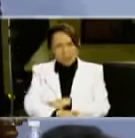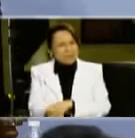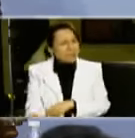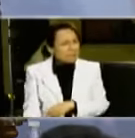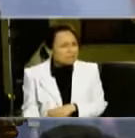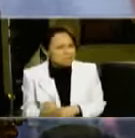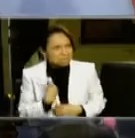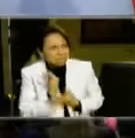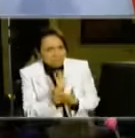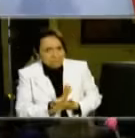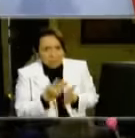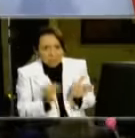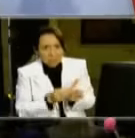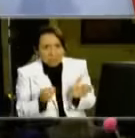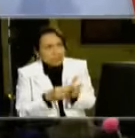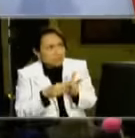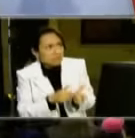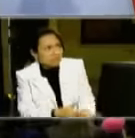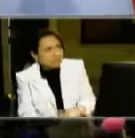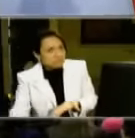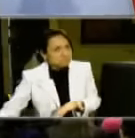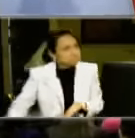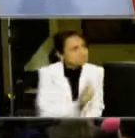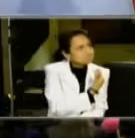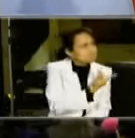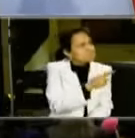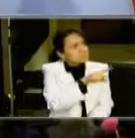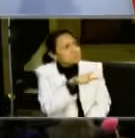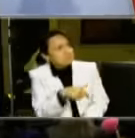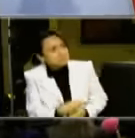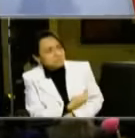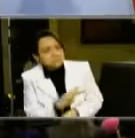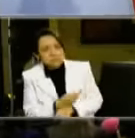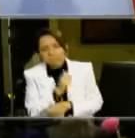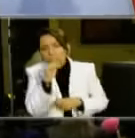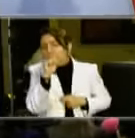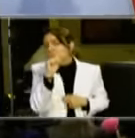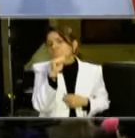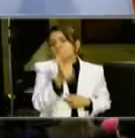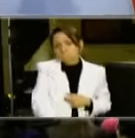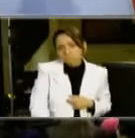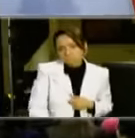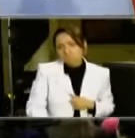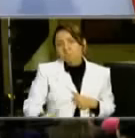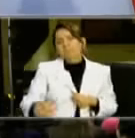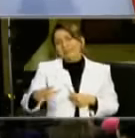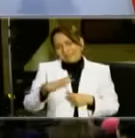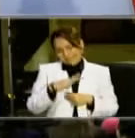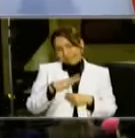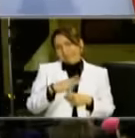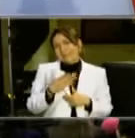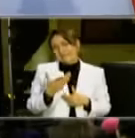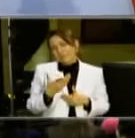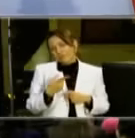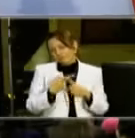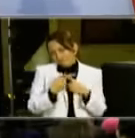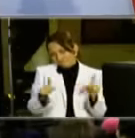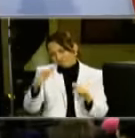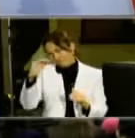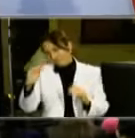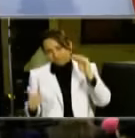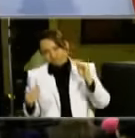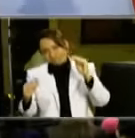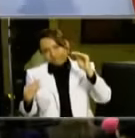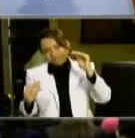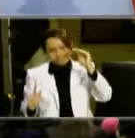sistema estrictamente de estados nacionales y estados nacionales tan desiguales, es difícil cambiar el